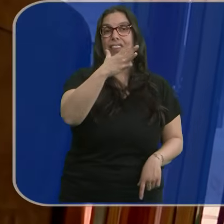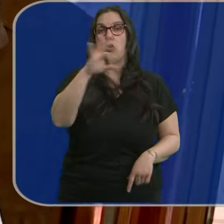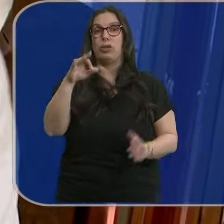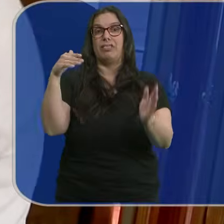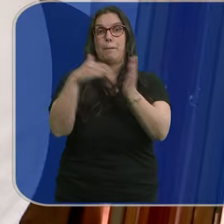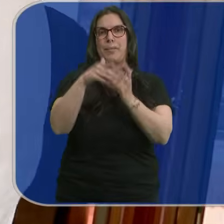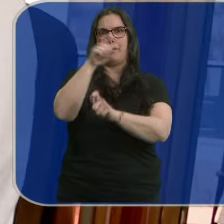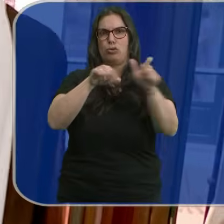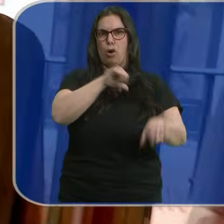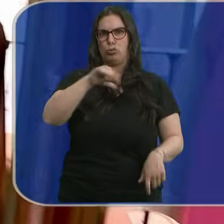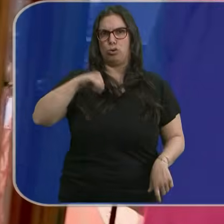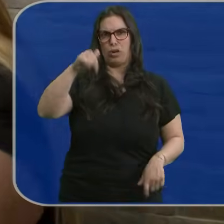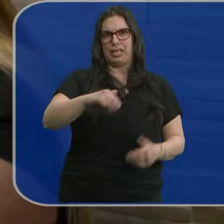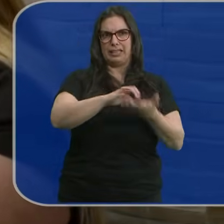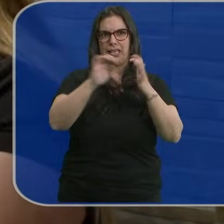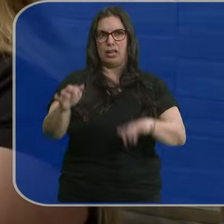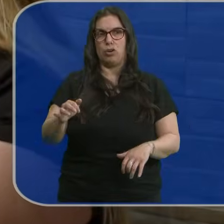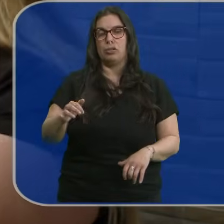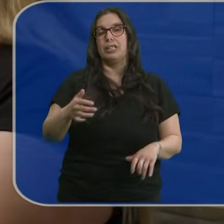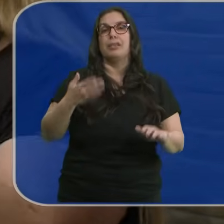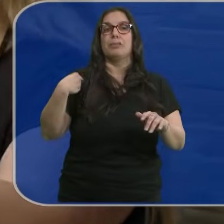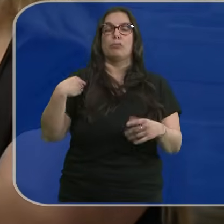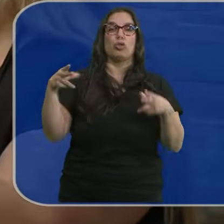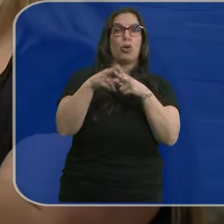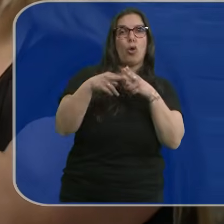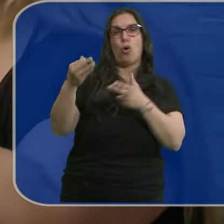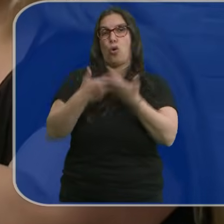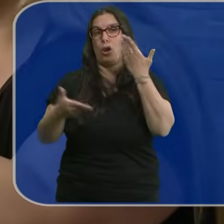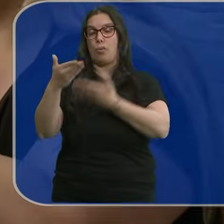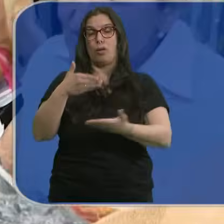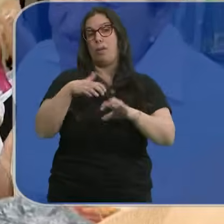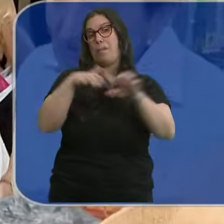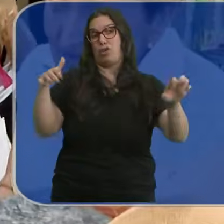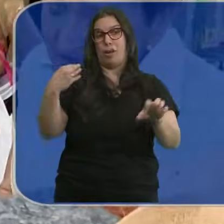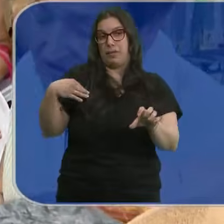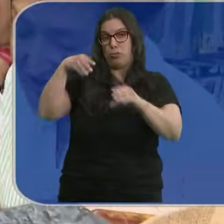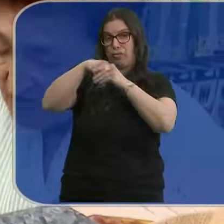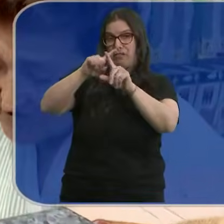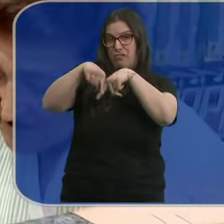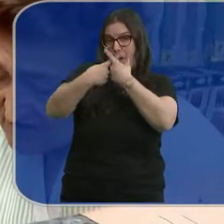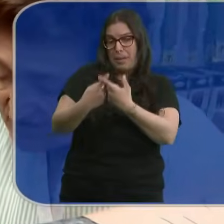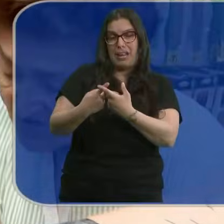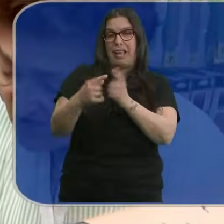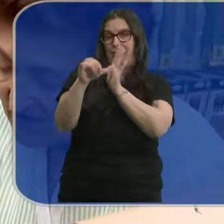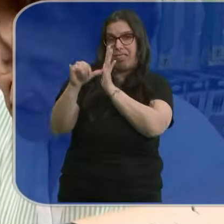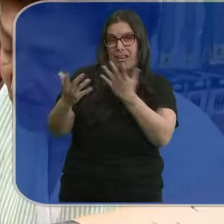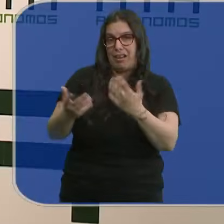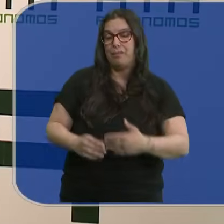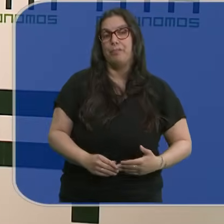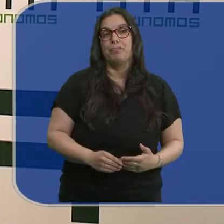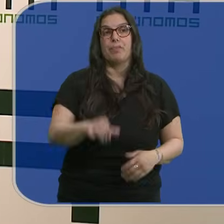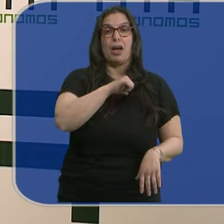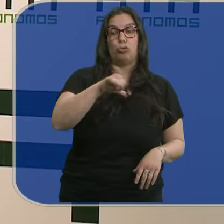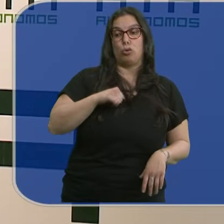trabajadores por cuenta propia en Castilla y León. Son los llamados societarios o colaboradores, que en la mayoría de los casos corresponden a familiares. El